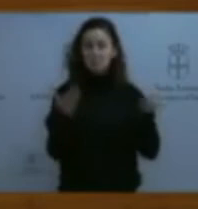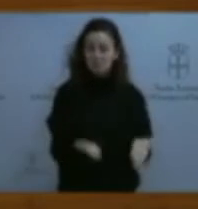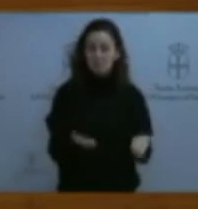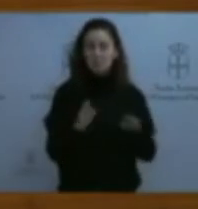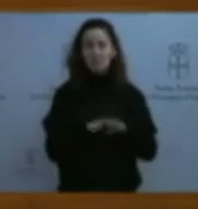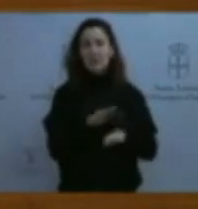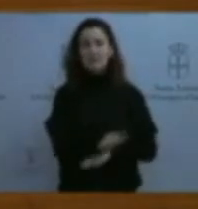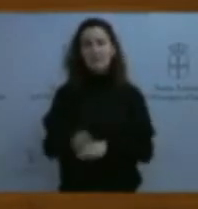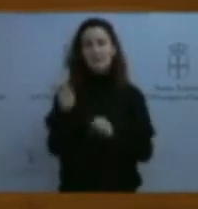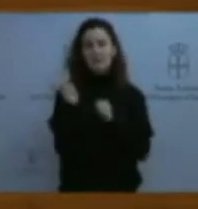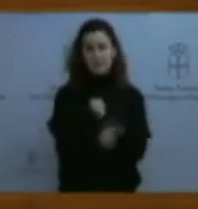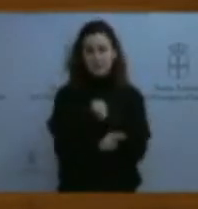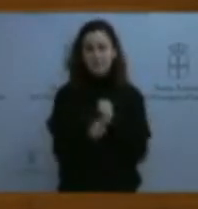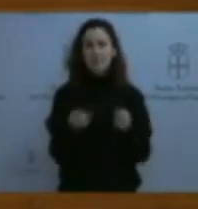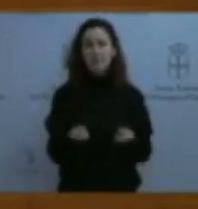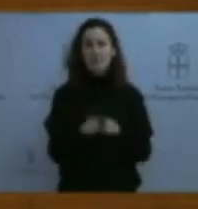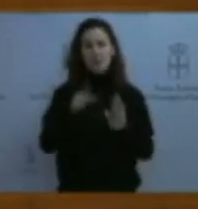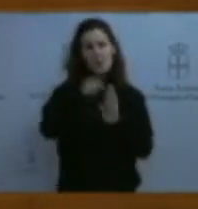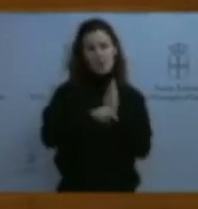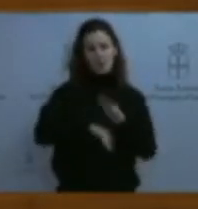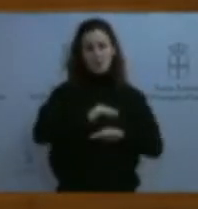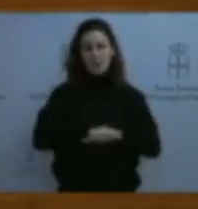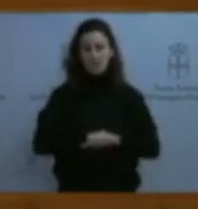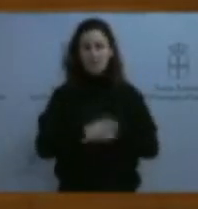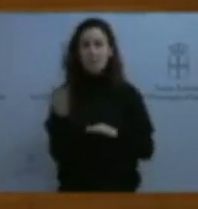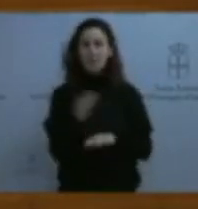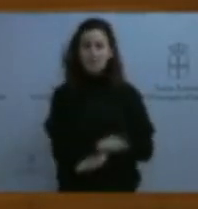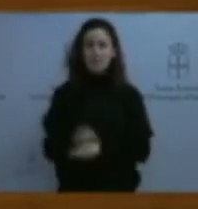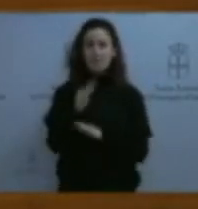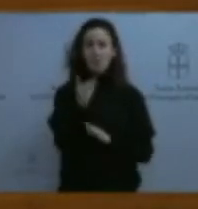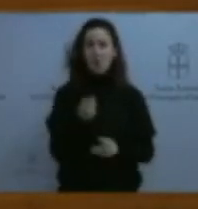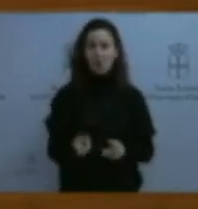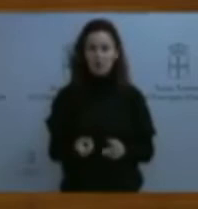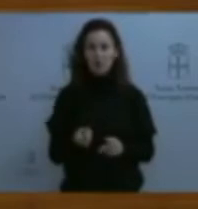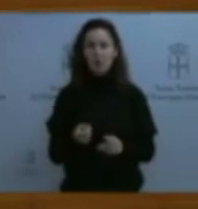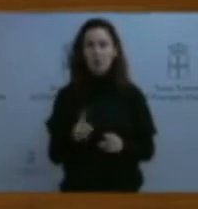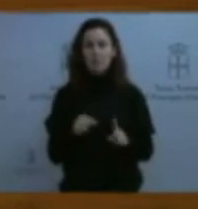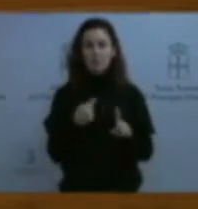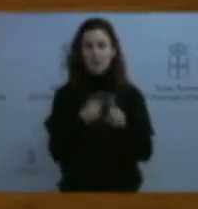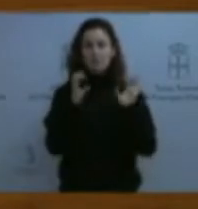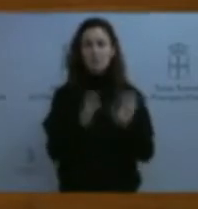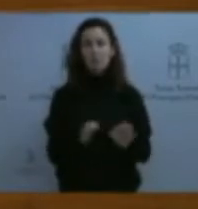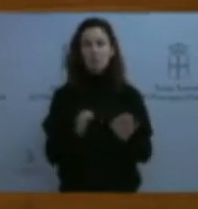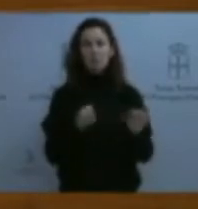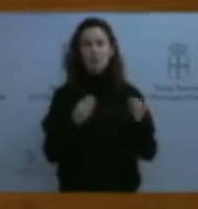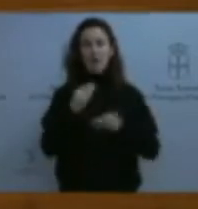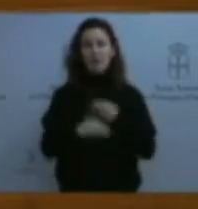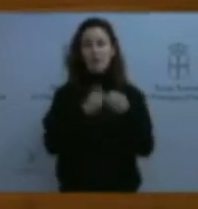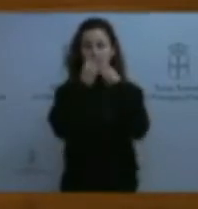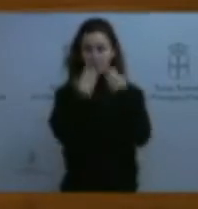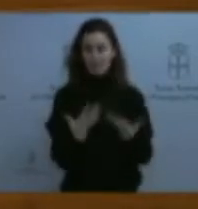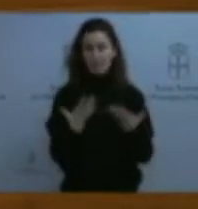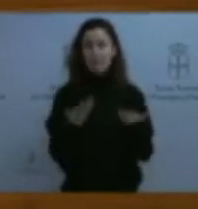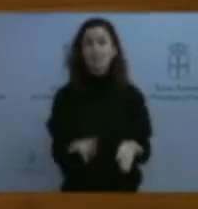mantenimiento preventivo, un mantenimiento normativo, un mantenimiento correctivo y un mantenimiento conductivo, en los cuales